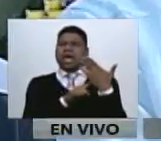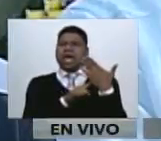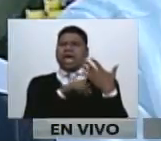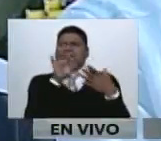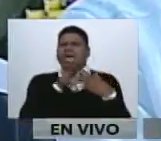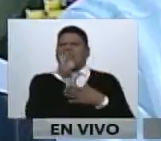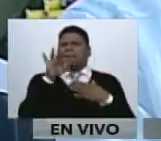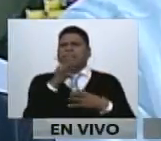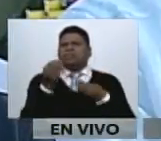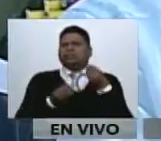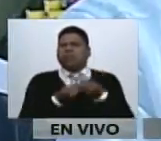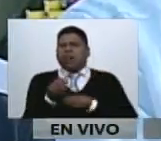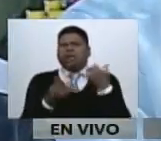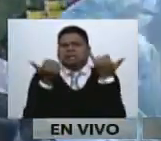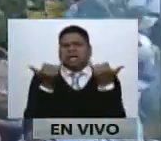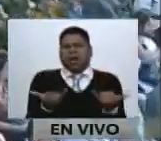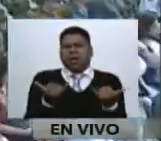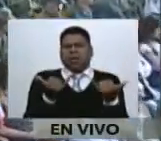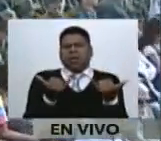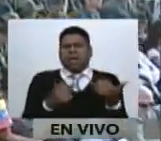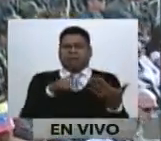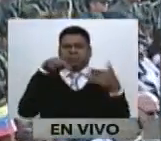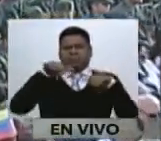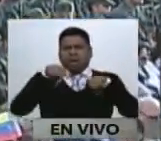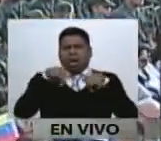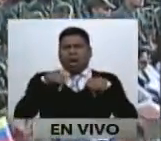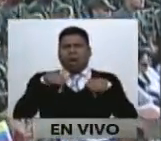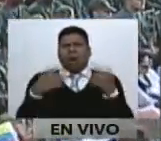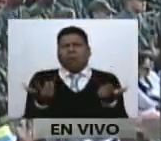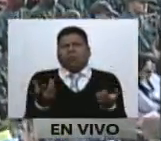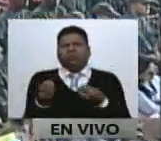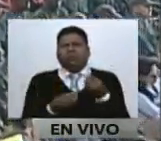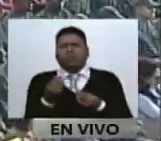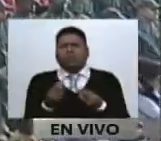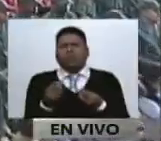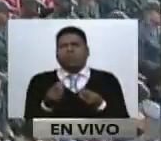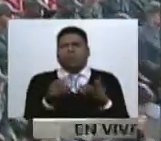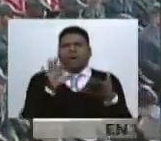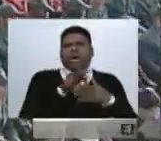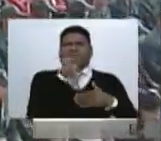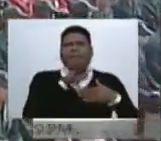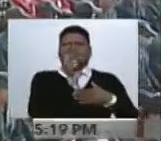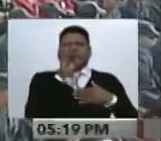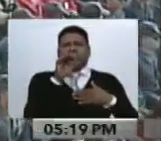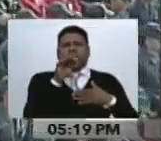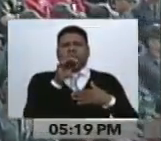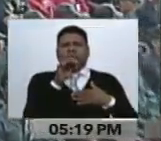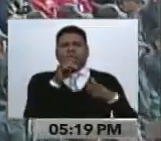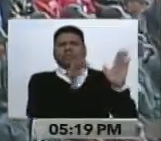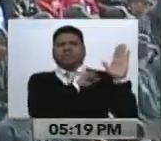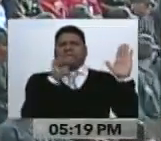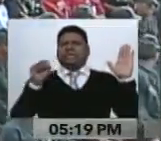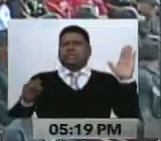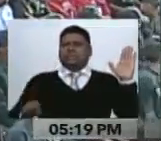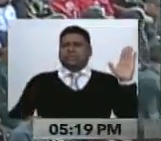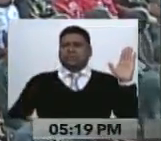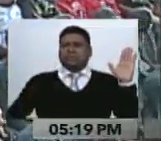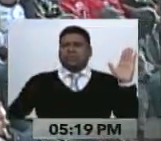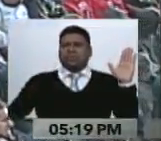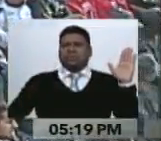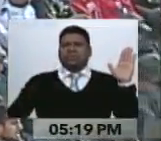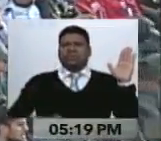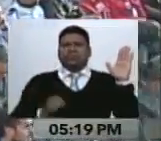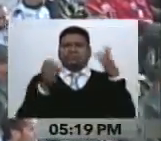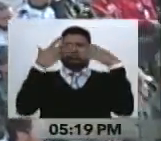actúa ahora en el presente. El Espíritu del Señor está sobre mí, dice